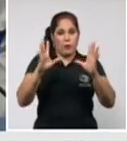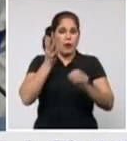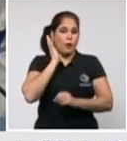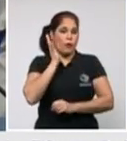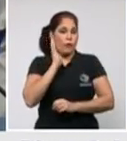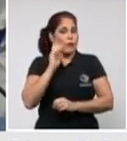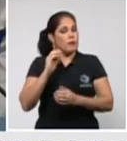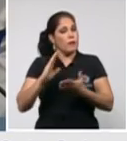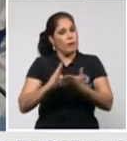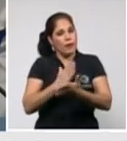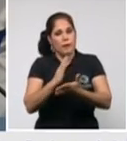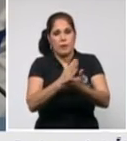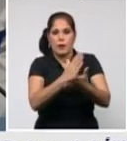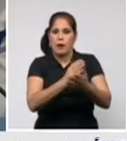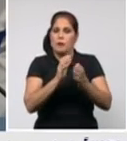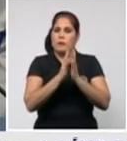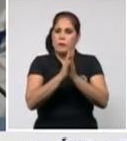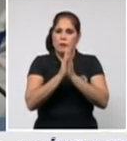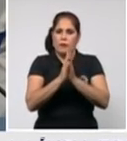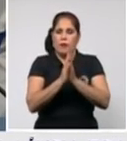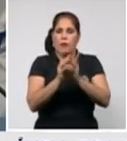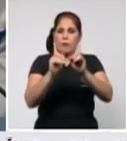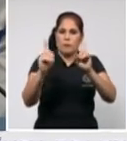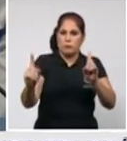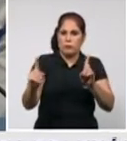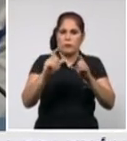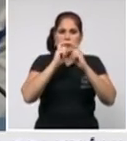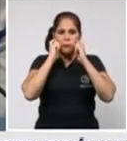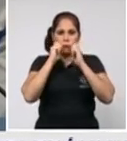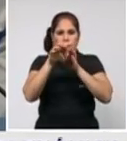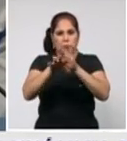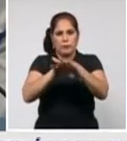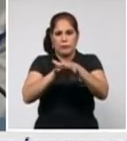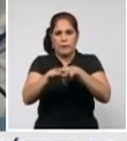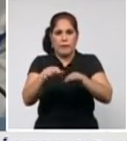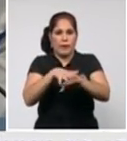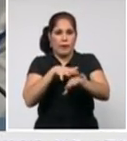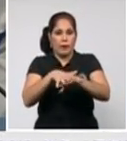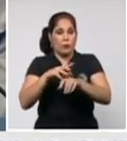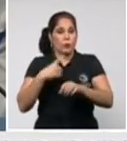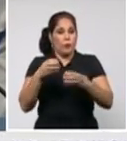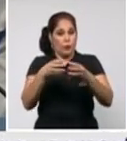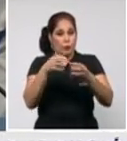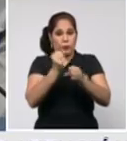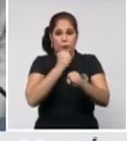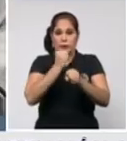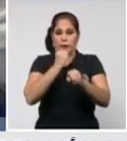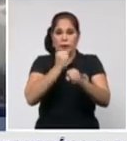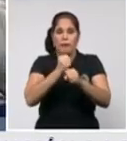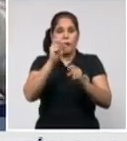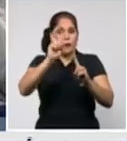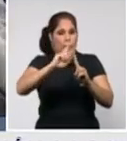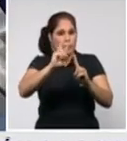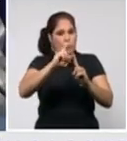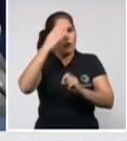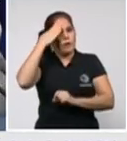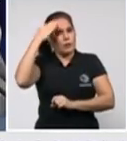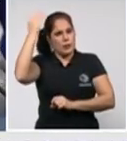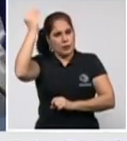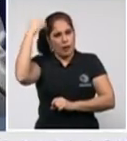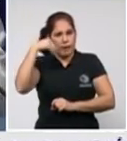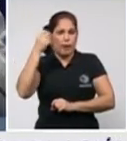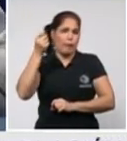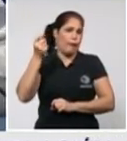combatir y a todos los que hacen posible esta transmisión y a todas las personas que sabemos que nos escuchan,